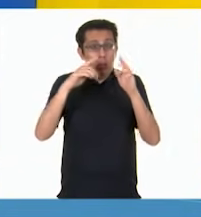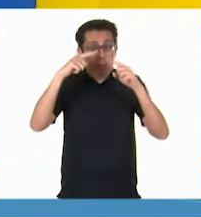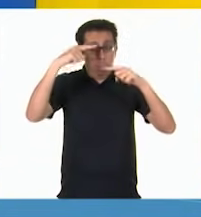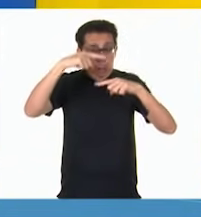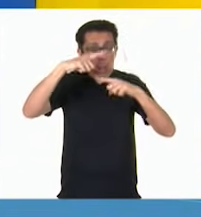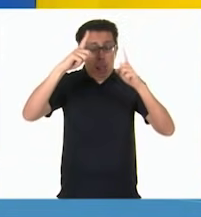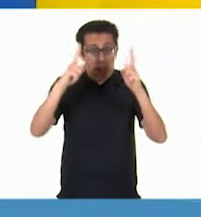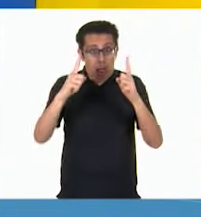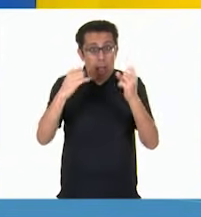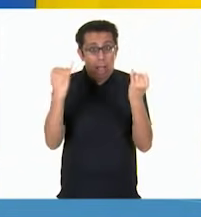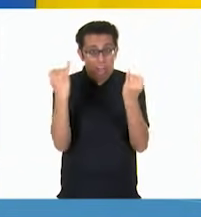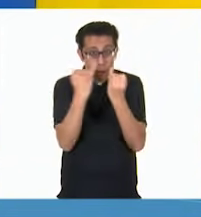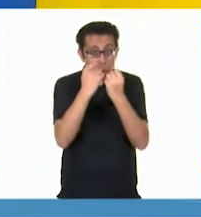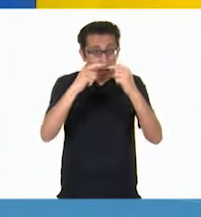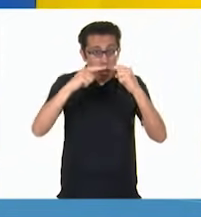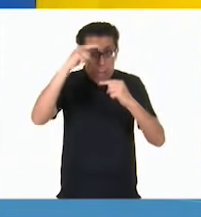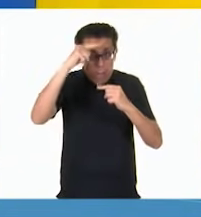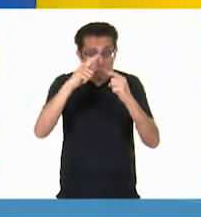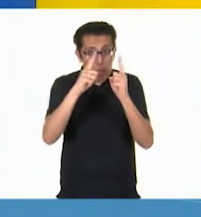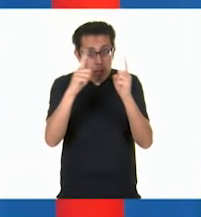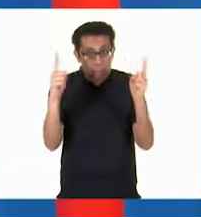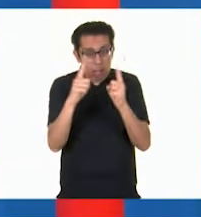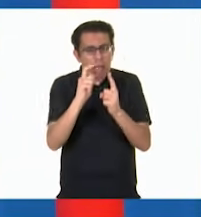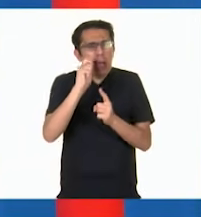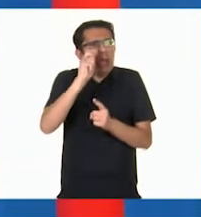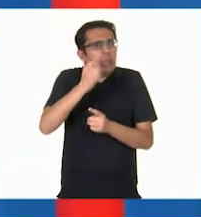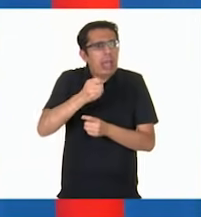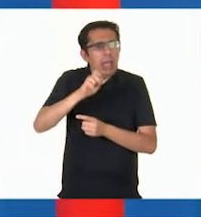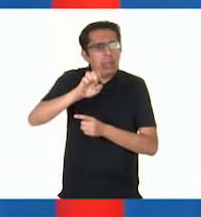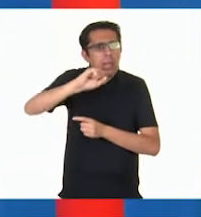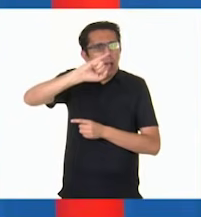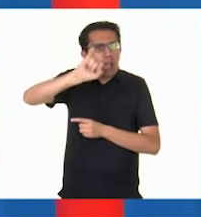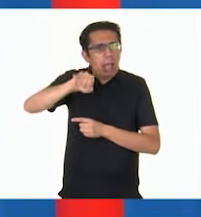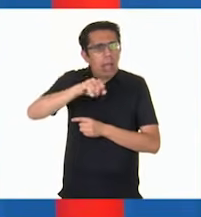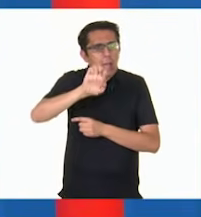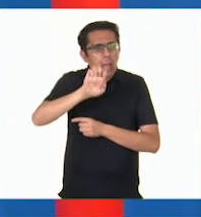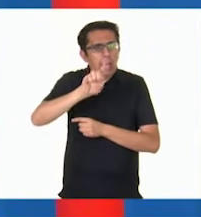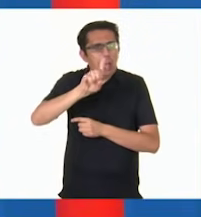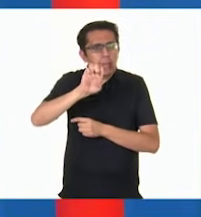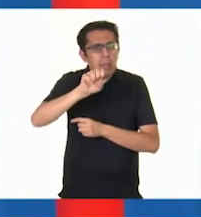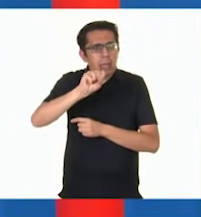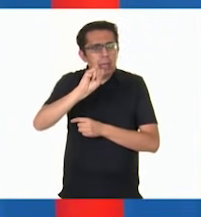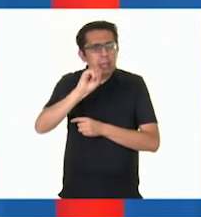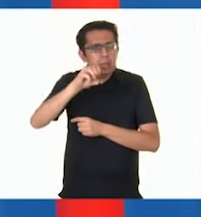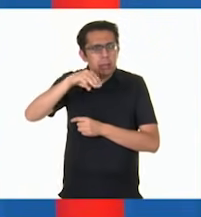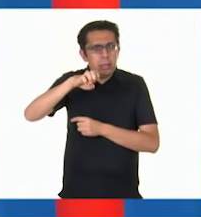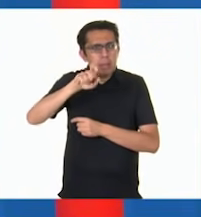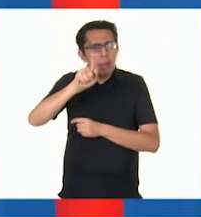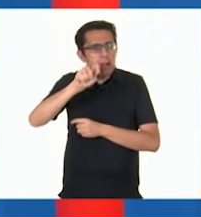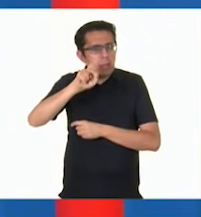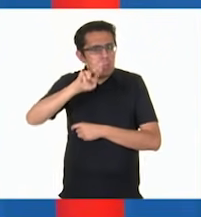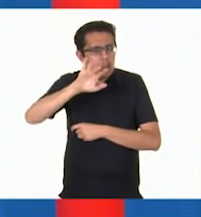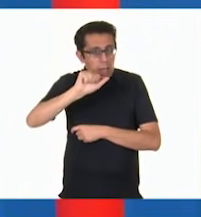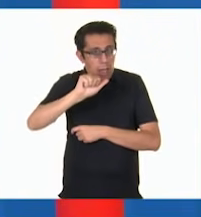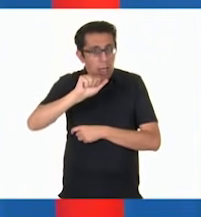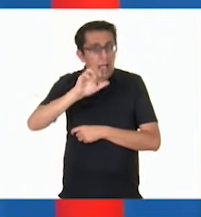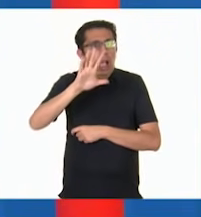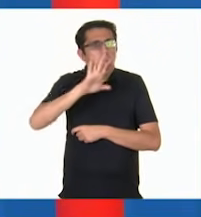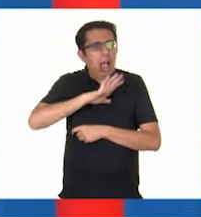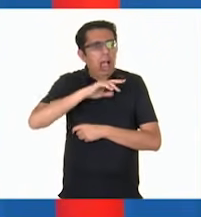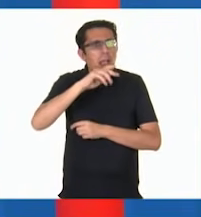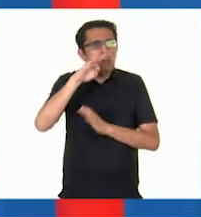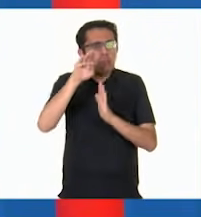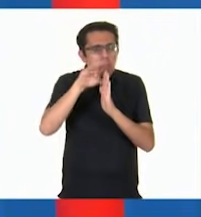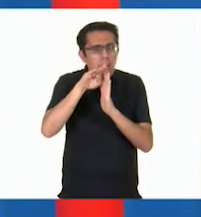¿Qué es un eje de simetría? ¡Perfecto! Hay varias preguntas. Voy a poner mucha atención